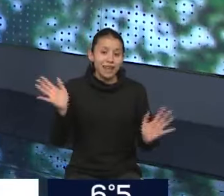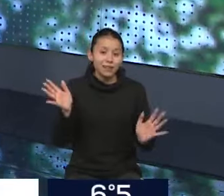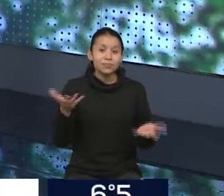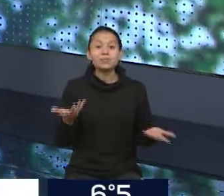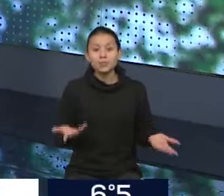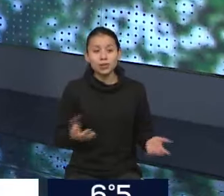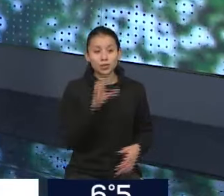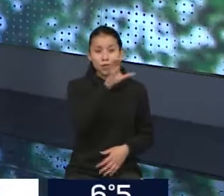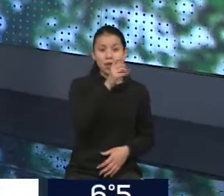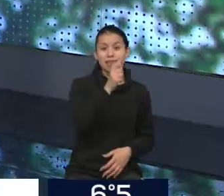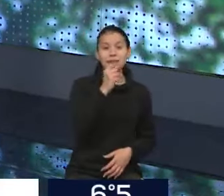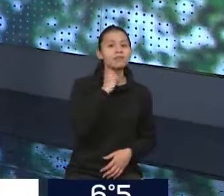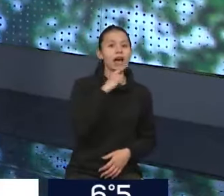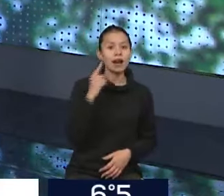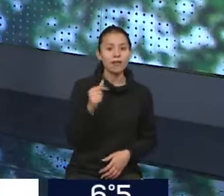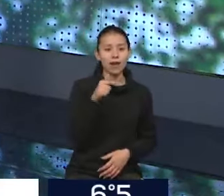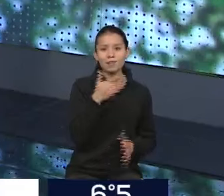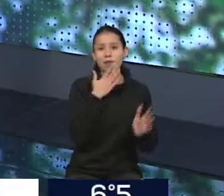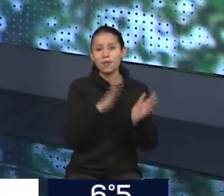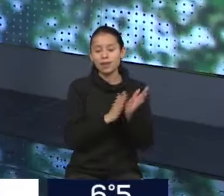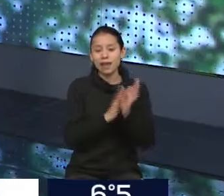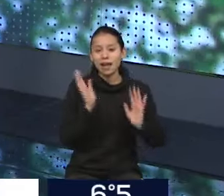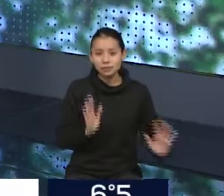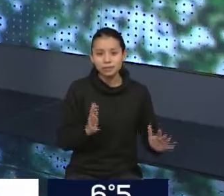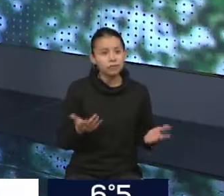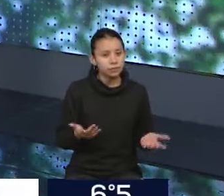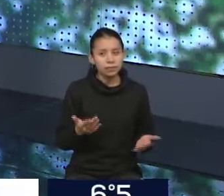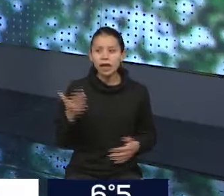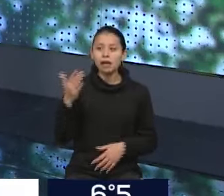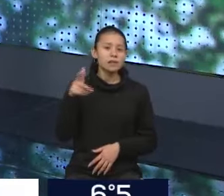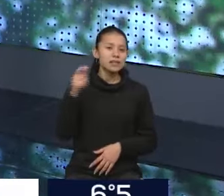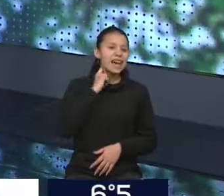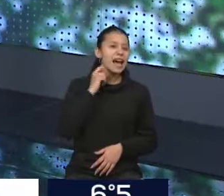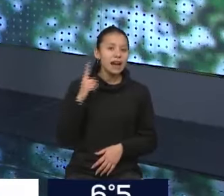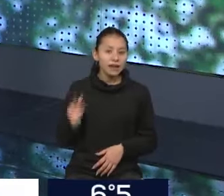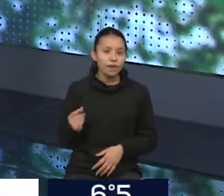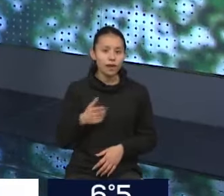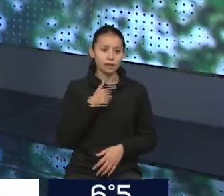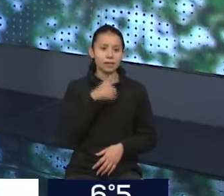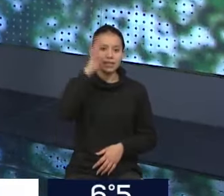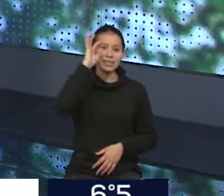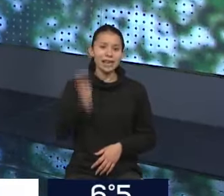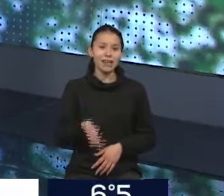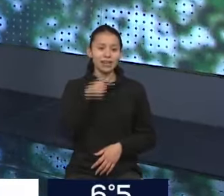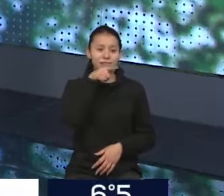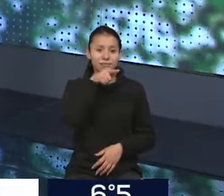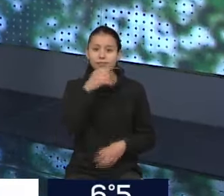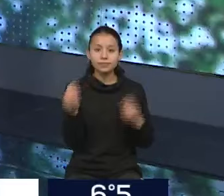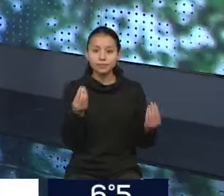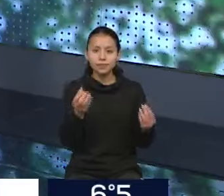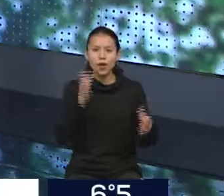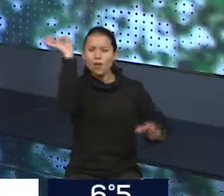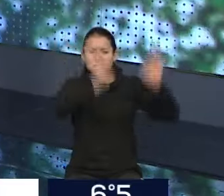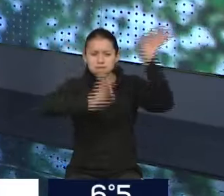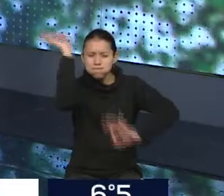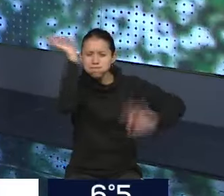los de Buenos Aires, los rosarinos y los cordobeses saben que San Rafael es un lugar donde se producen las peores tormentas graniceras